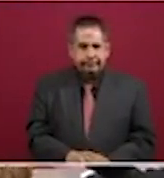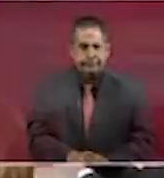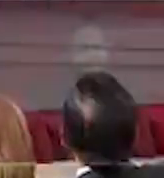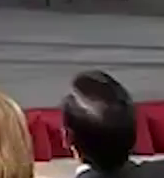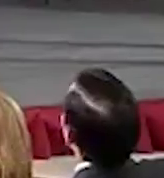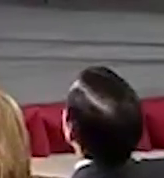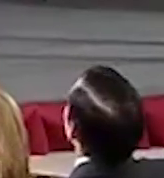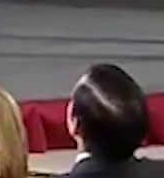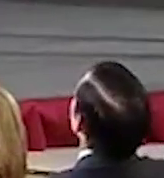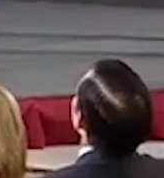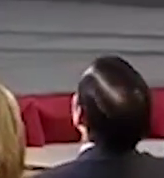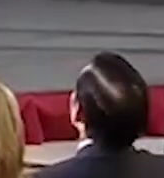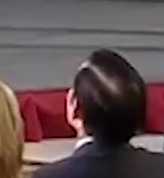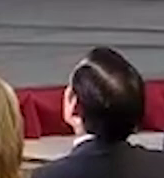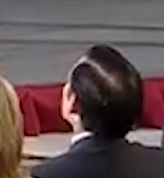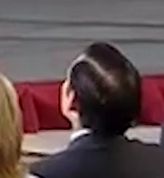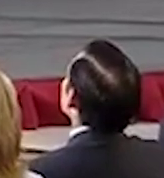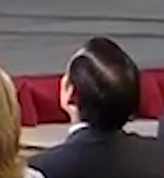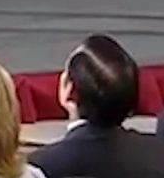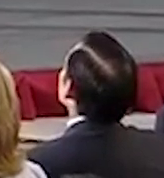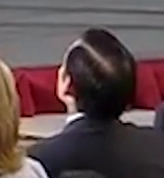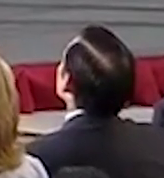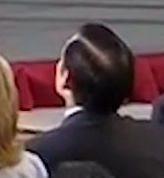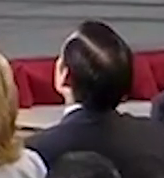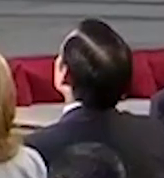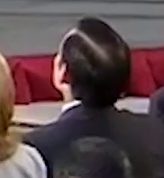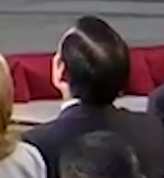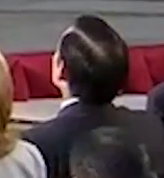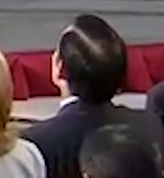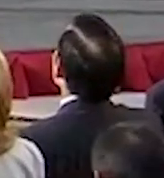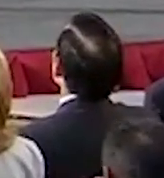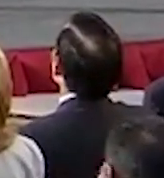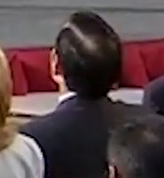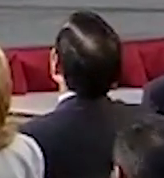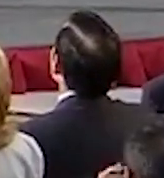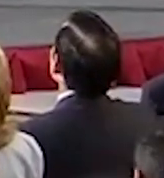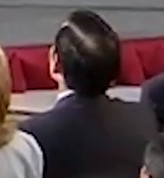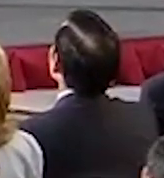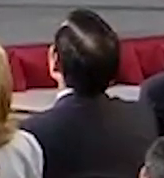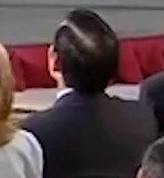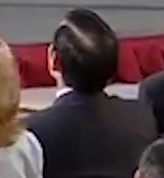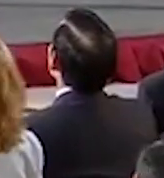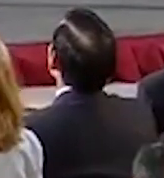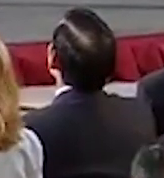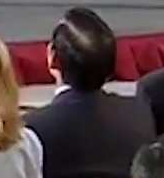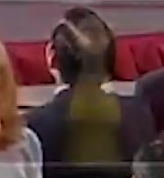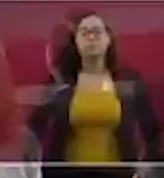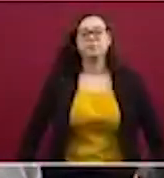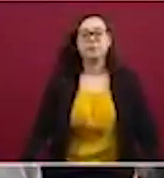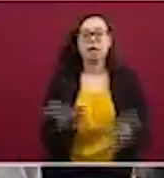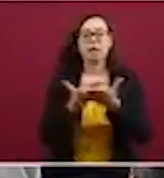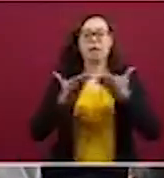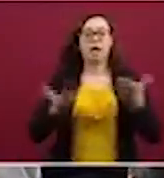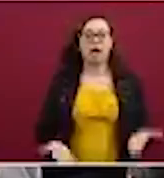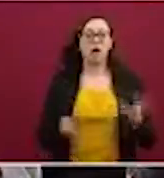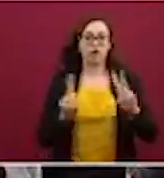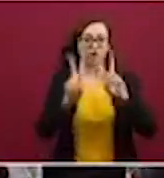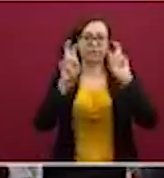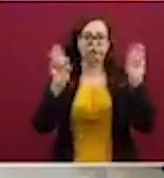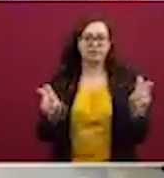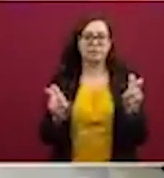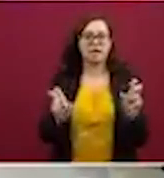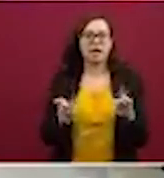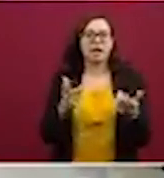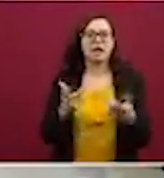y ahora ese abrimos lo de él quién es quién es de los energéticos